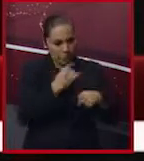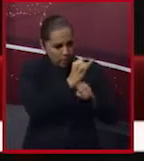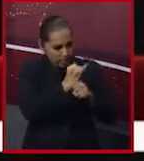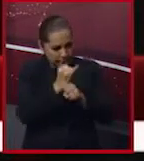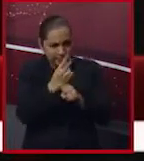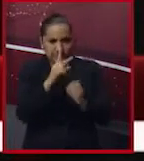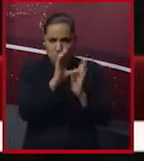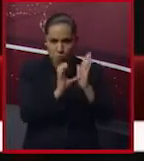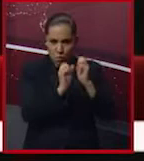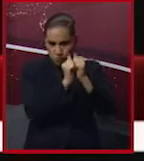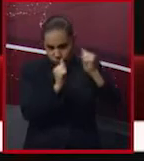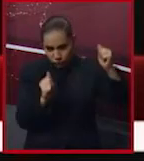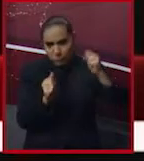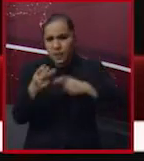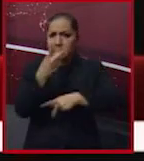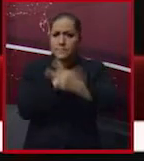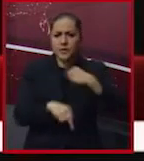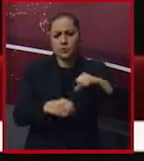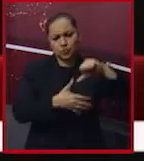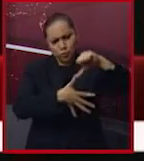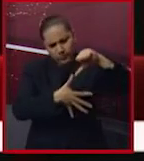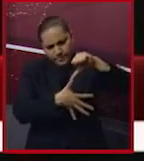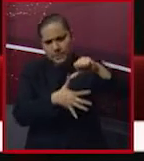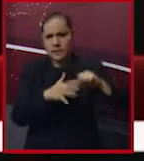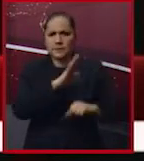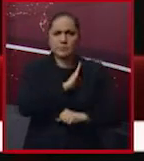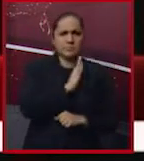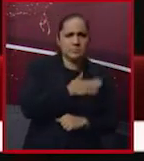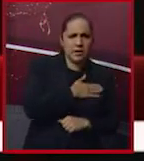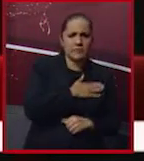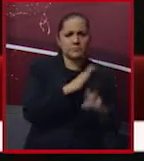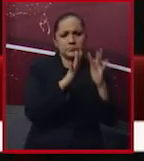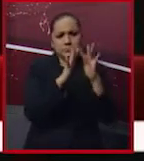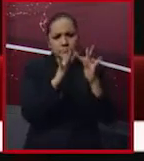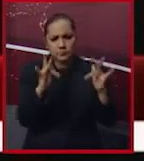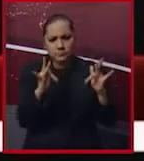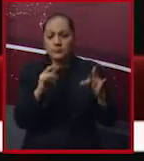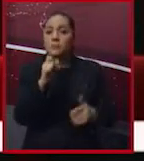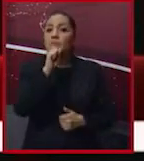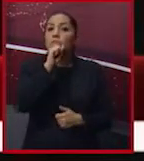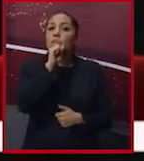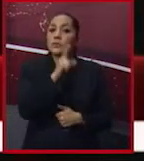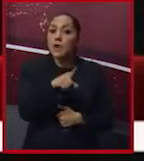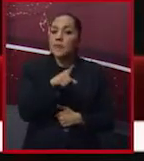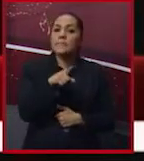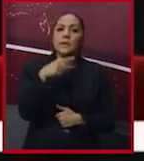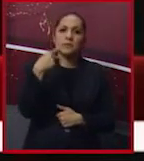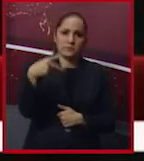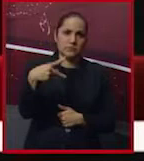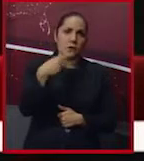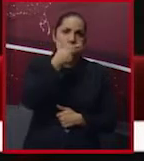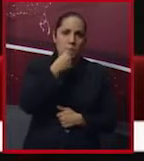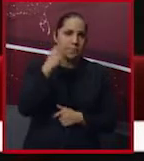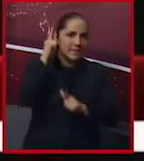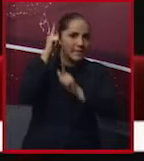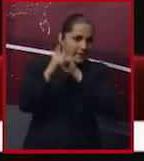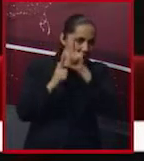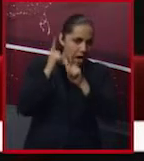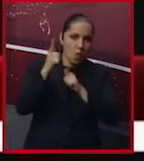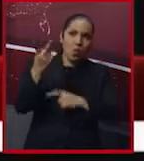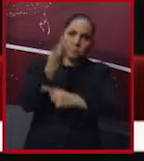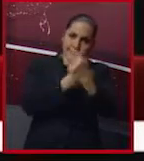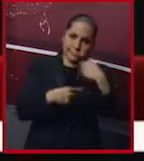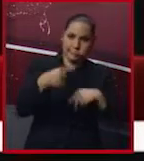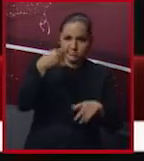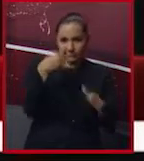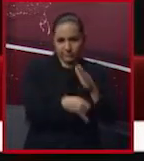de Sudamérica, de España, de Francia, incluso tuvimos la presencia de un constitucionalista griego y además